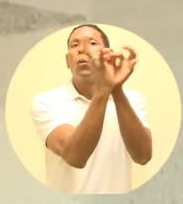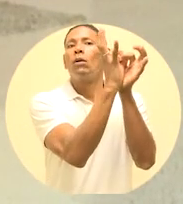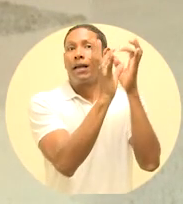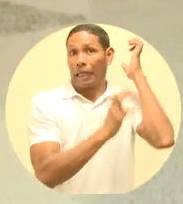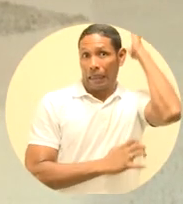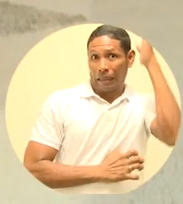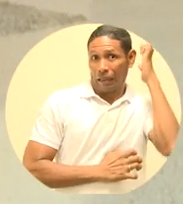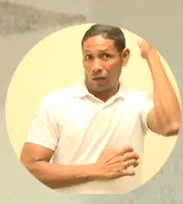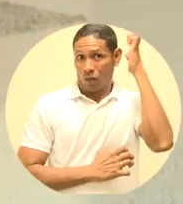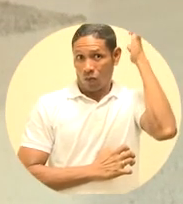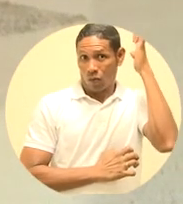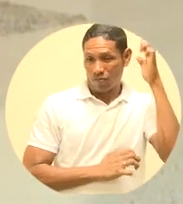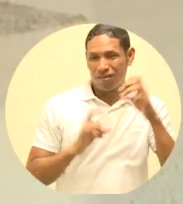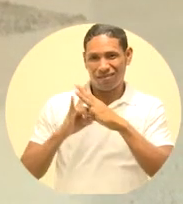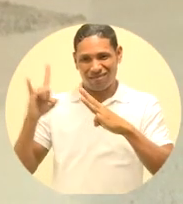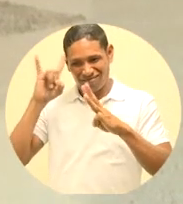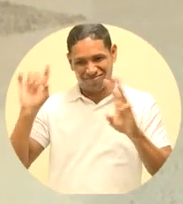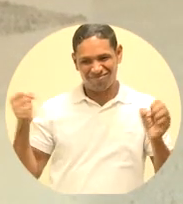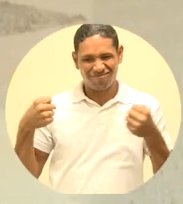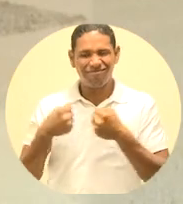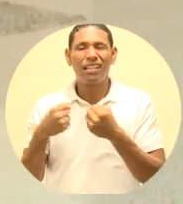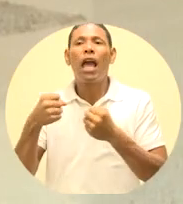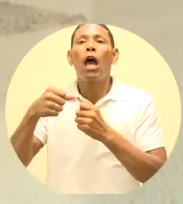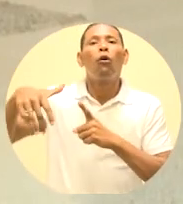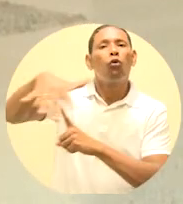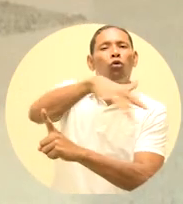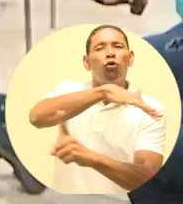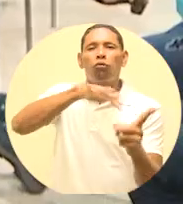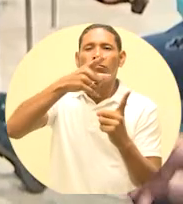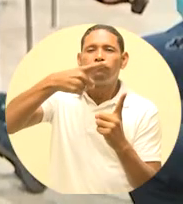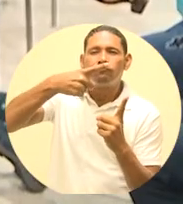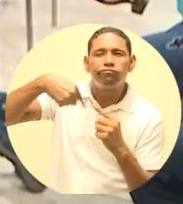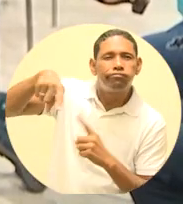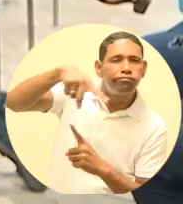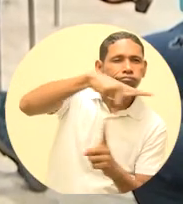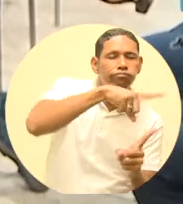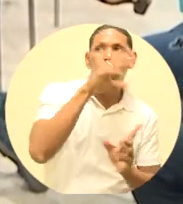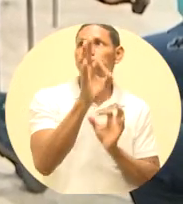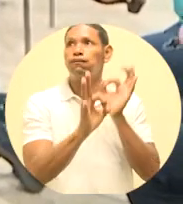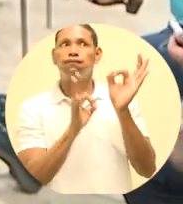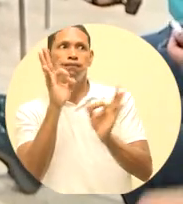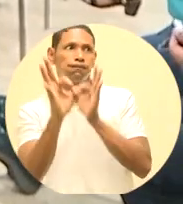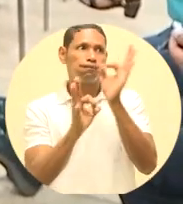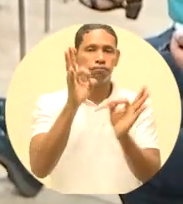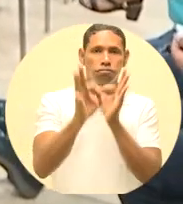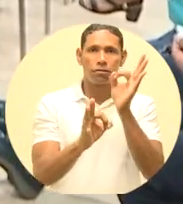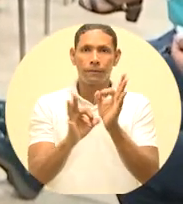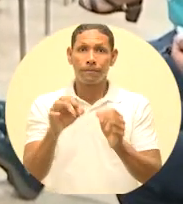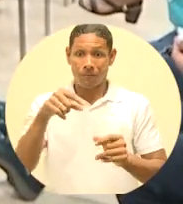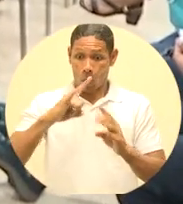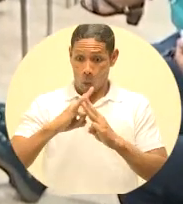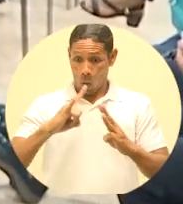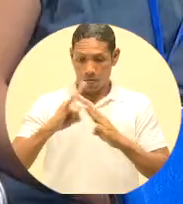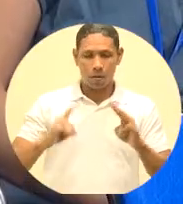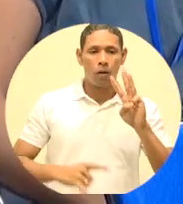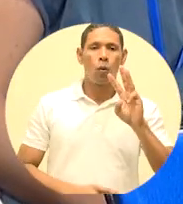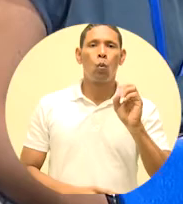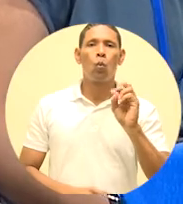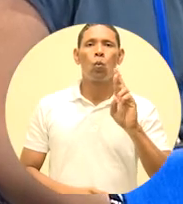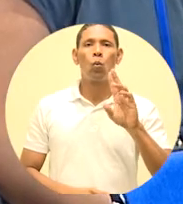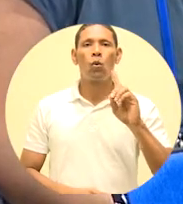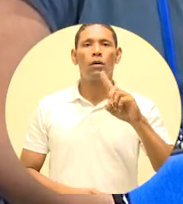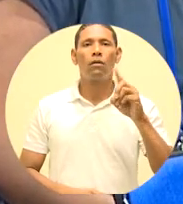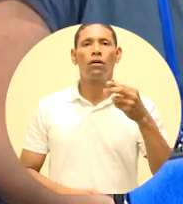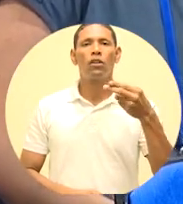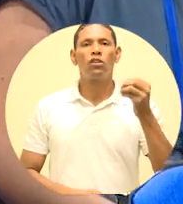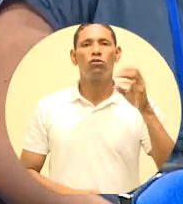Unión Europea, se trabaja en la creación de la maestría en Turismo Sostenible. La Universidad del Magdalena fue sede del Workshop de Capacidades en